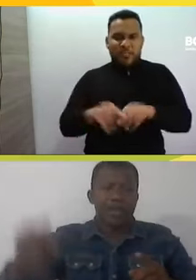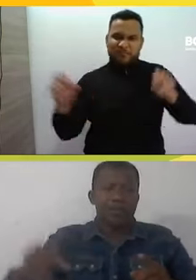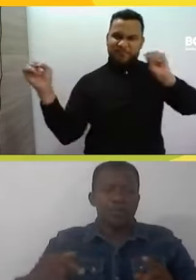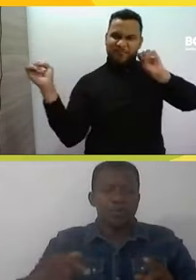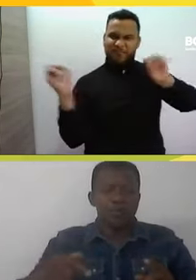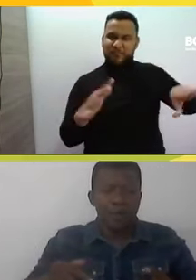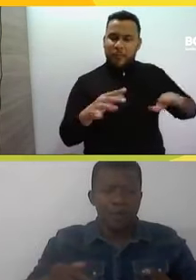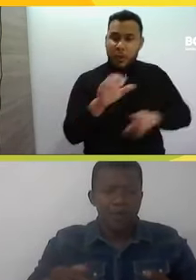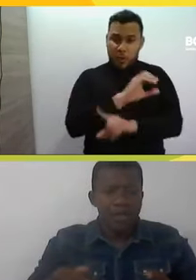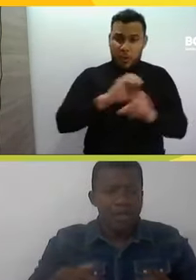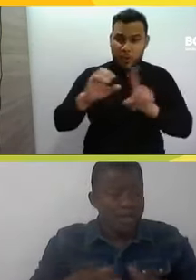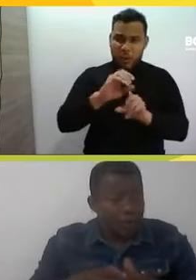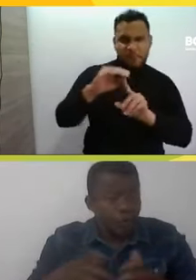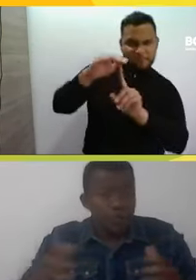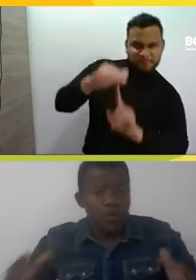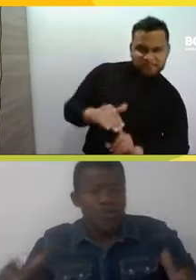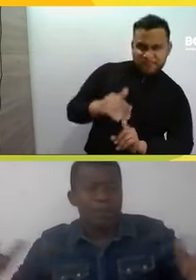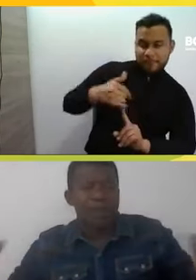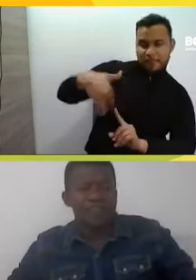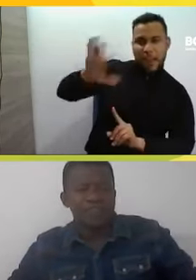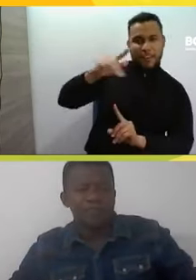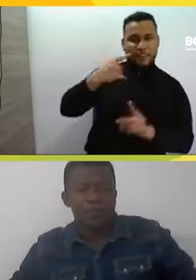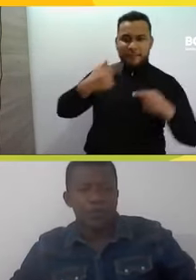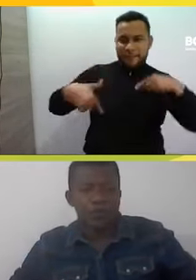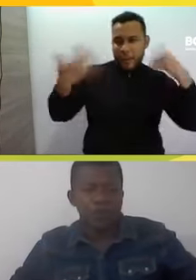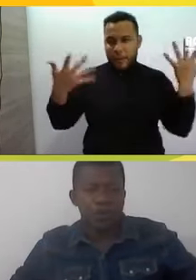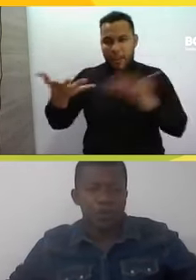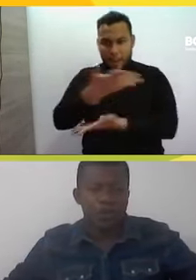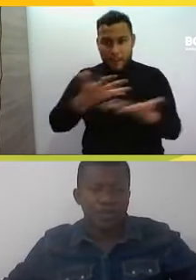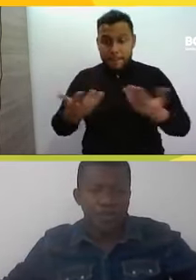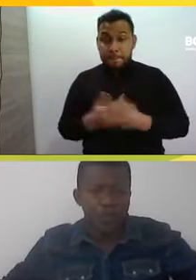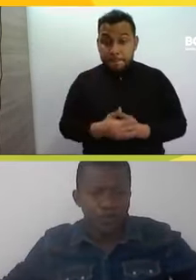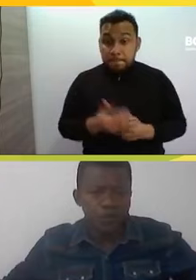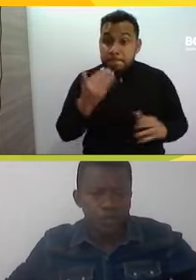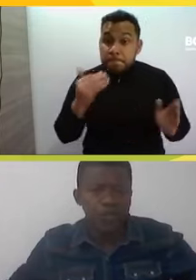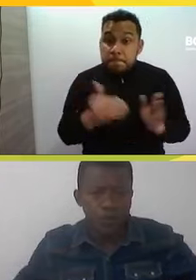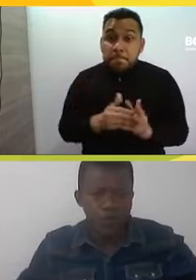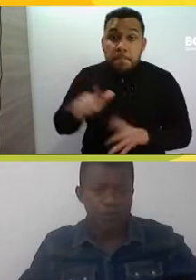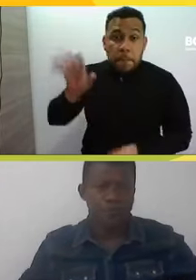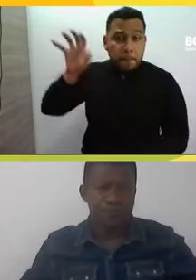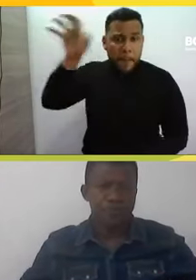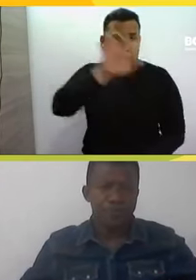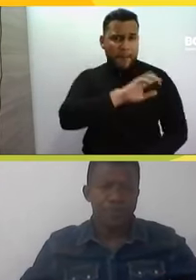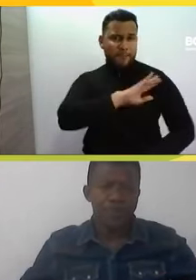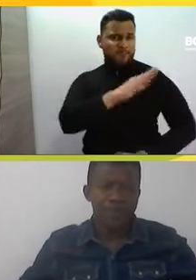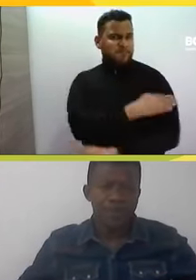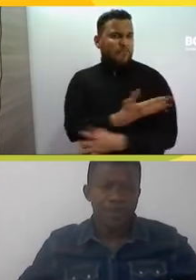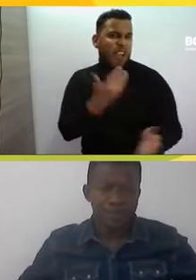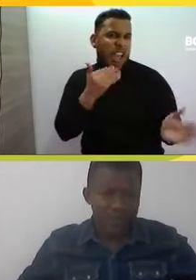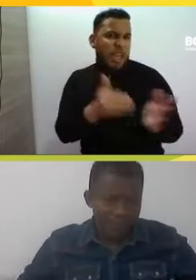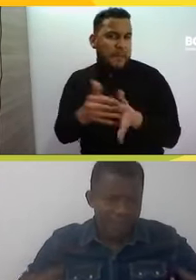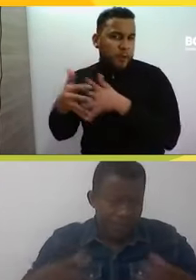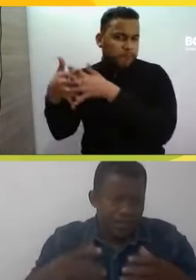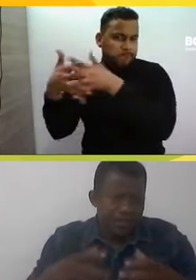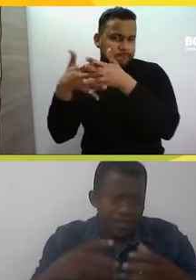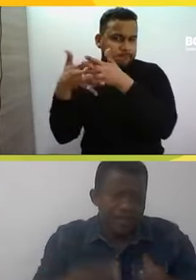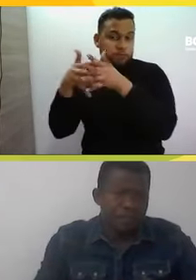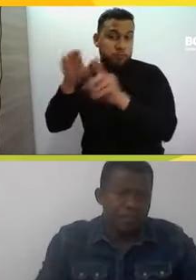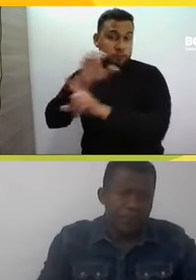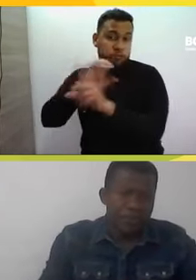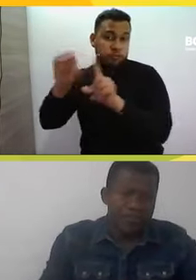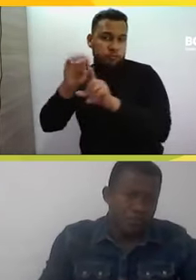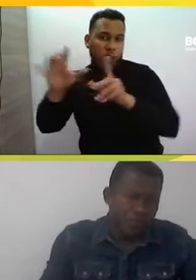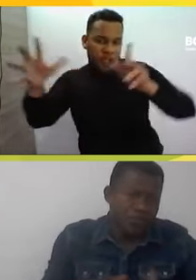encima de la cultura. Y la cultura de países poderosos como los Estados Unidos es la que